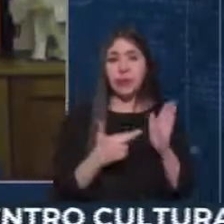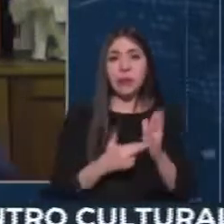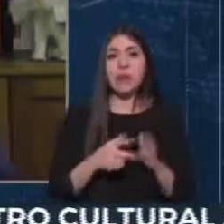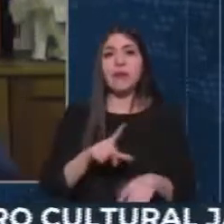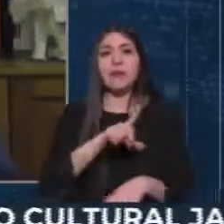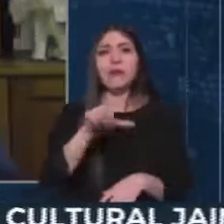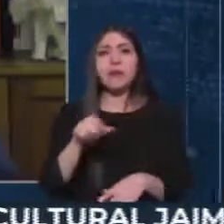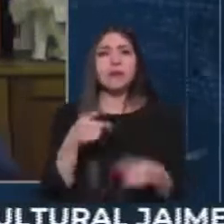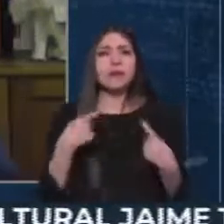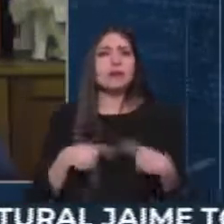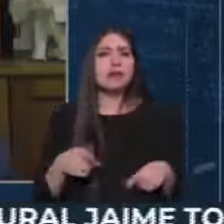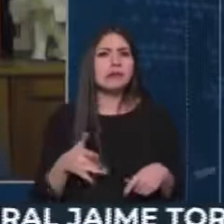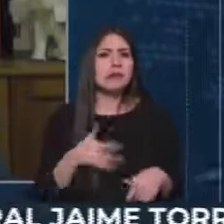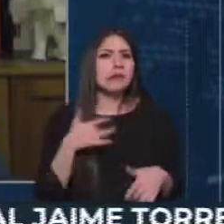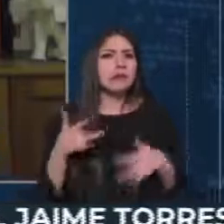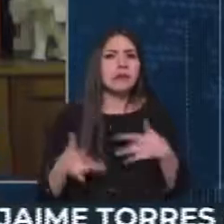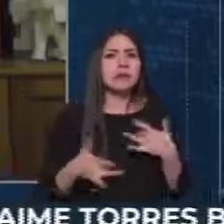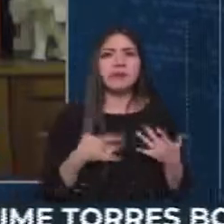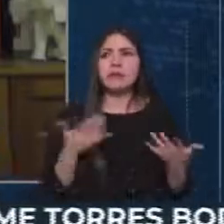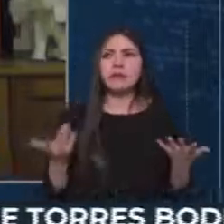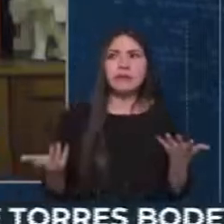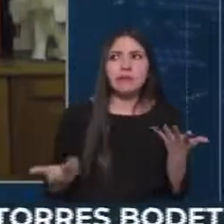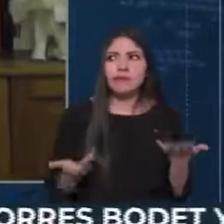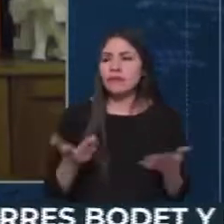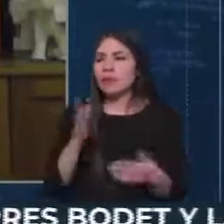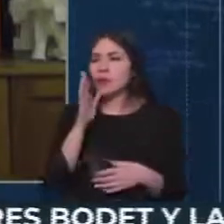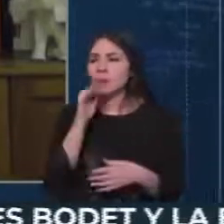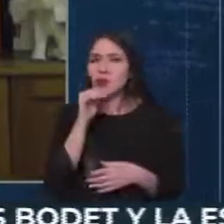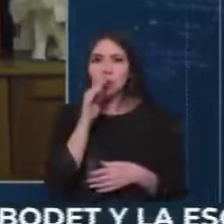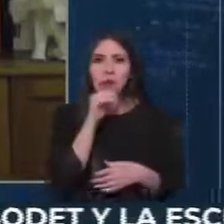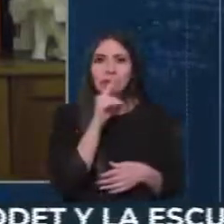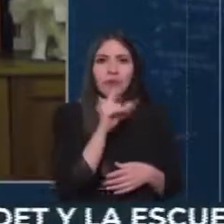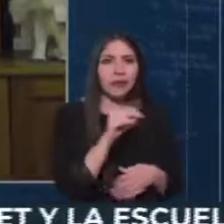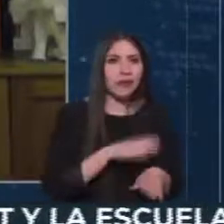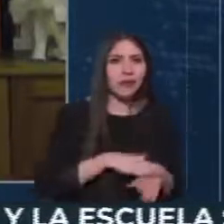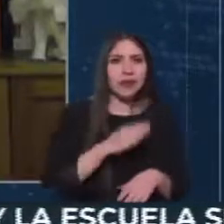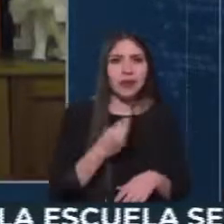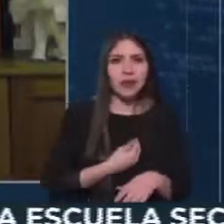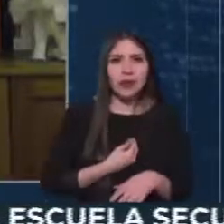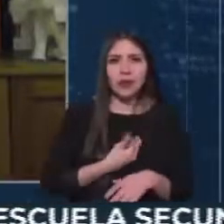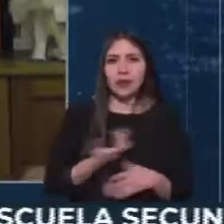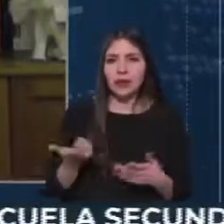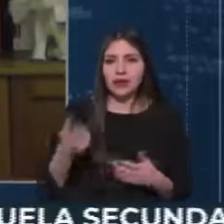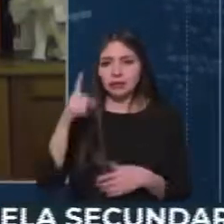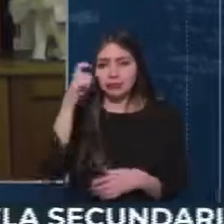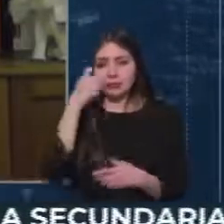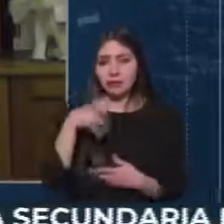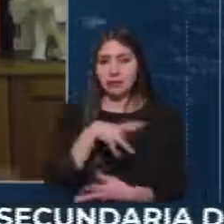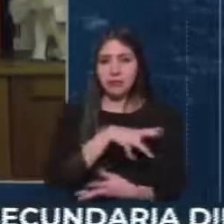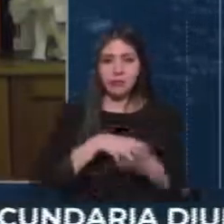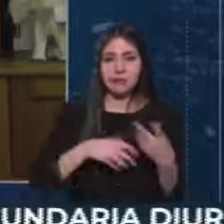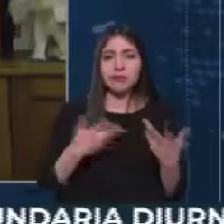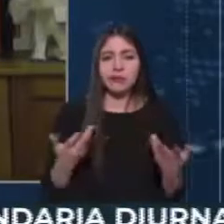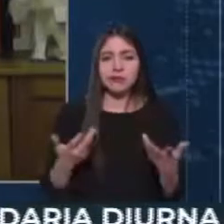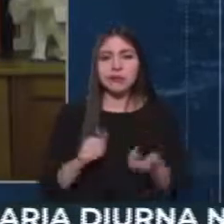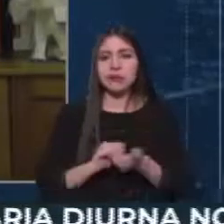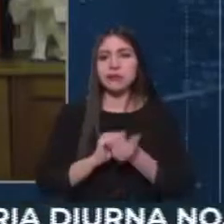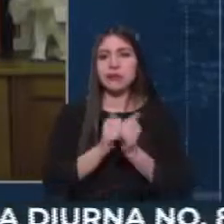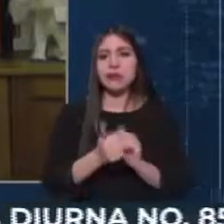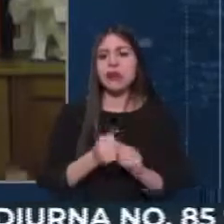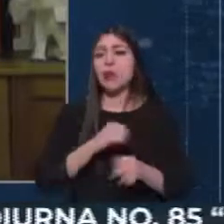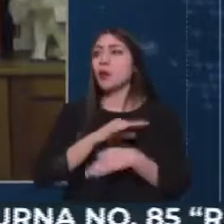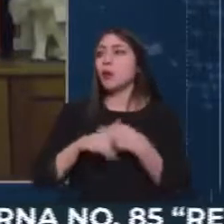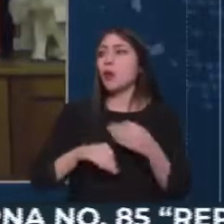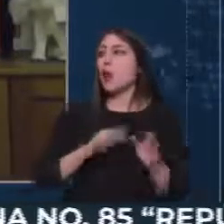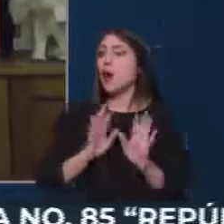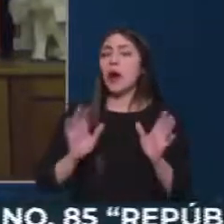la población puede sentir que cuando esto ya es insostenible, entre otras cosas por factores económicos, pues entonces ya todo está solucionado y ya se